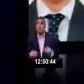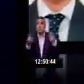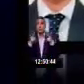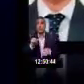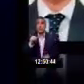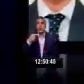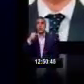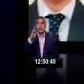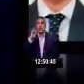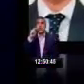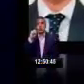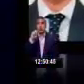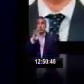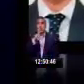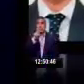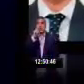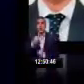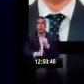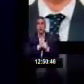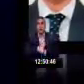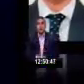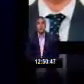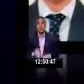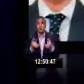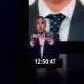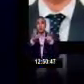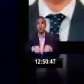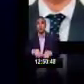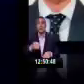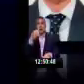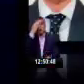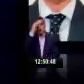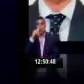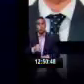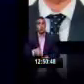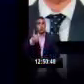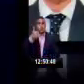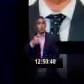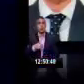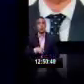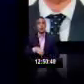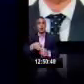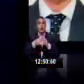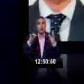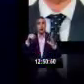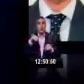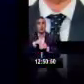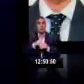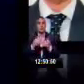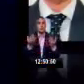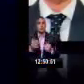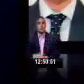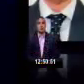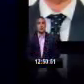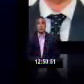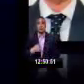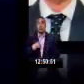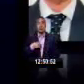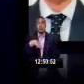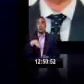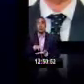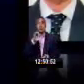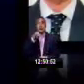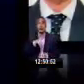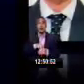Agustín Albán Maldonado, de 52 años, actual secretario de Educación Superior, Ciencia, Tecnología e Innovación. Tiene un bachillerato